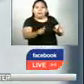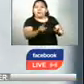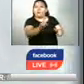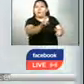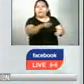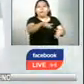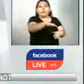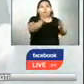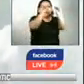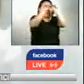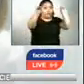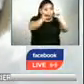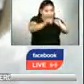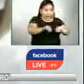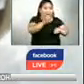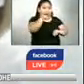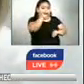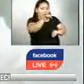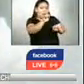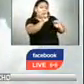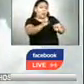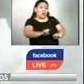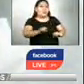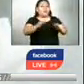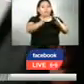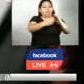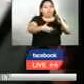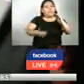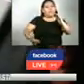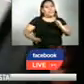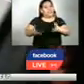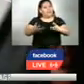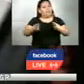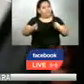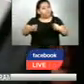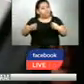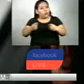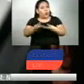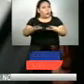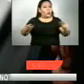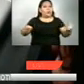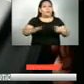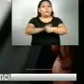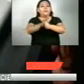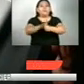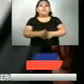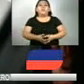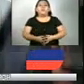de Internet federal, en un intento más de la Casa Blanca por enfrentar la pandemia.